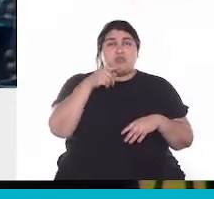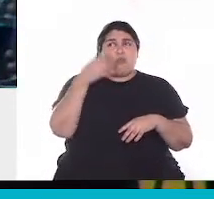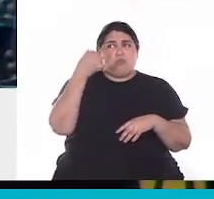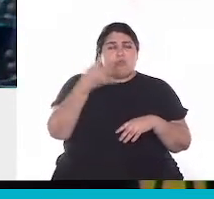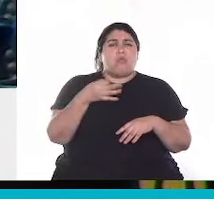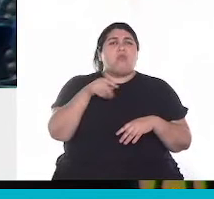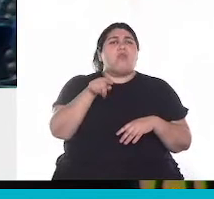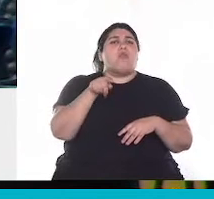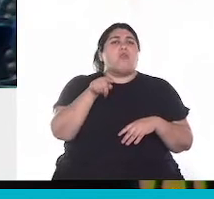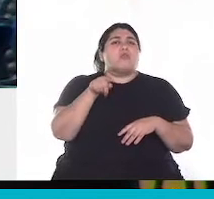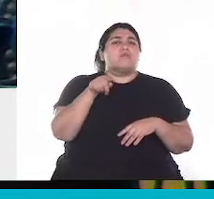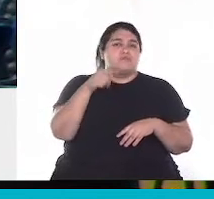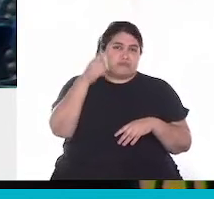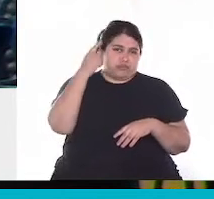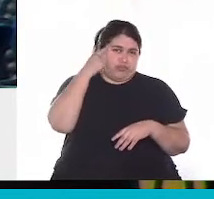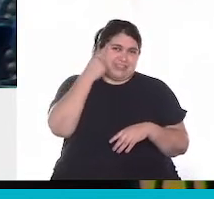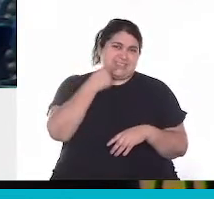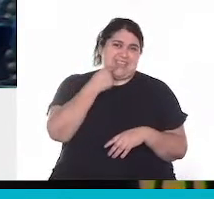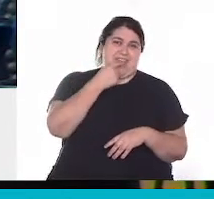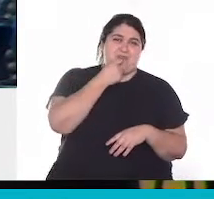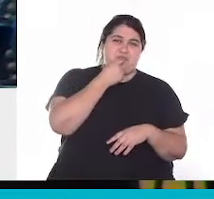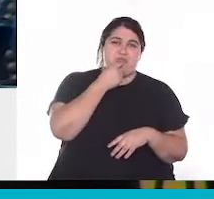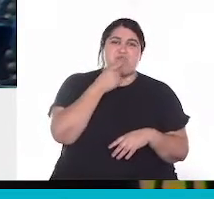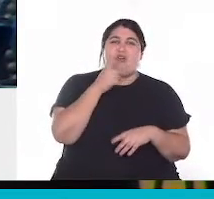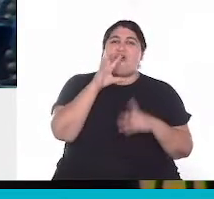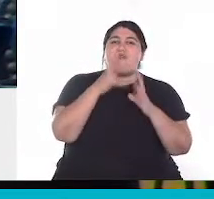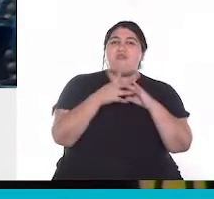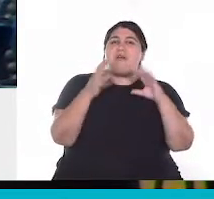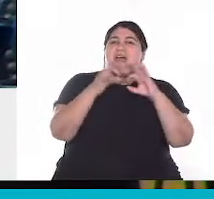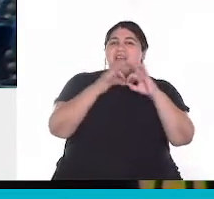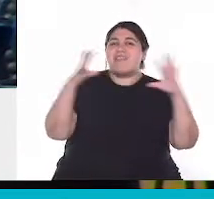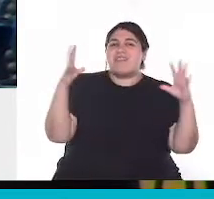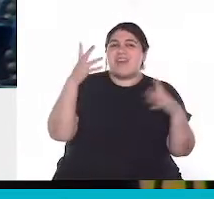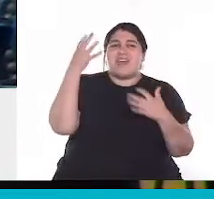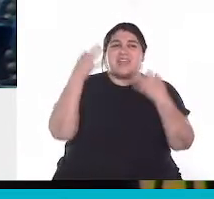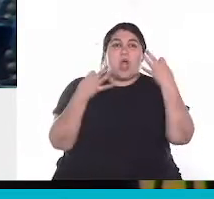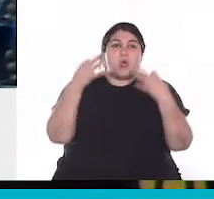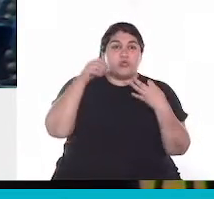cuando yo planteaba la falta de democratización de la justicia,